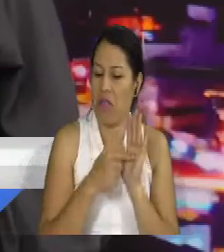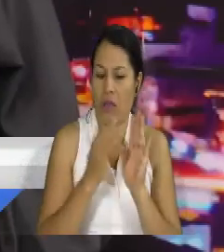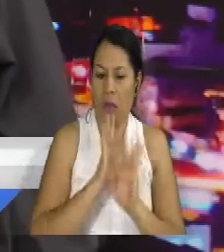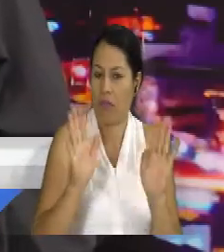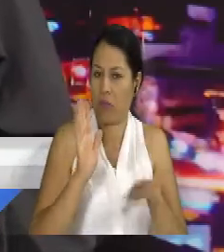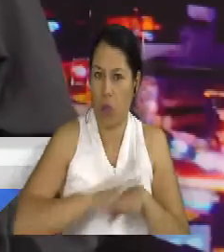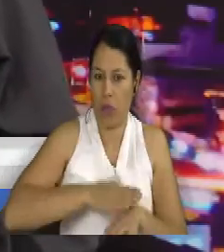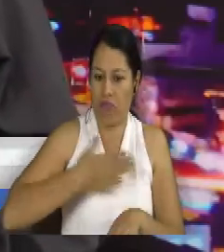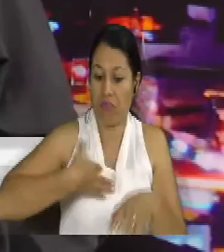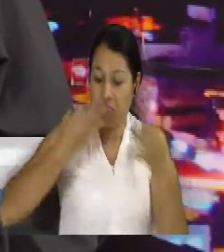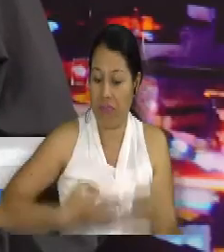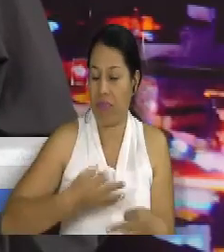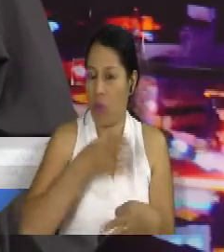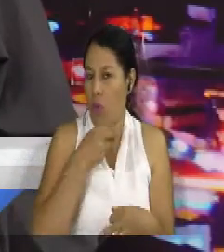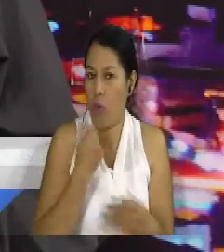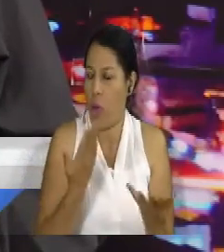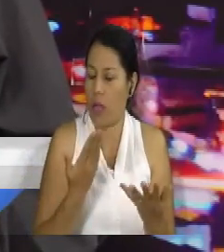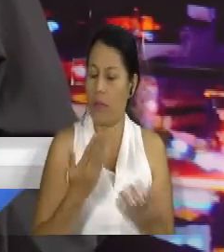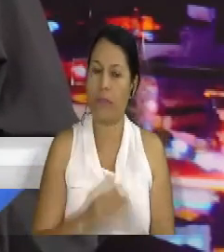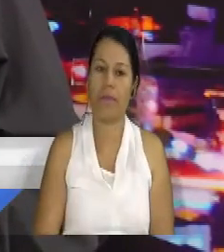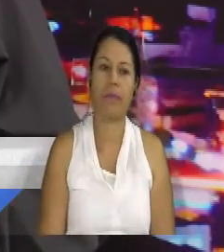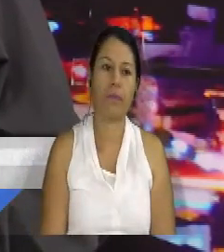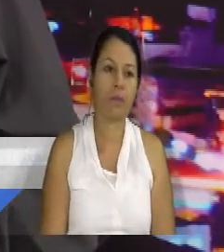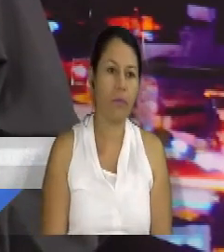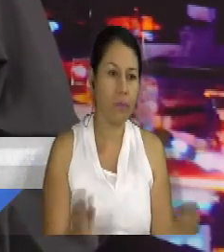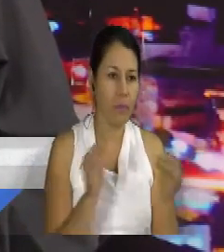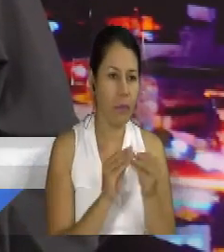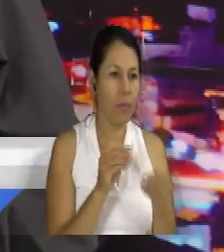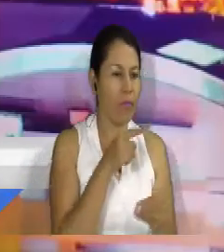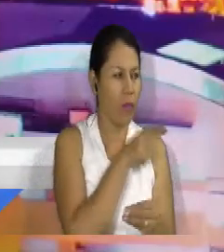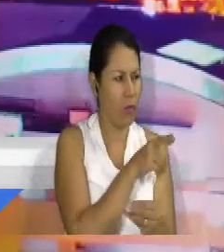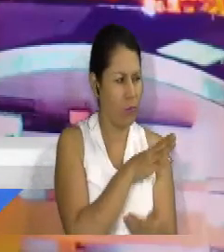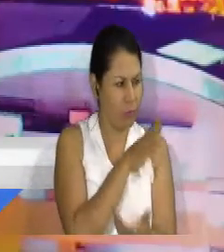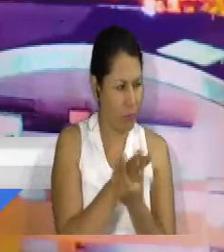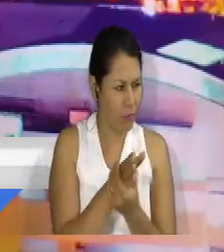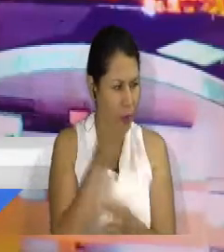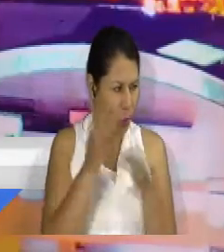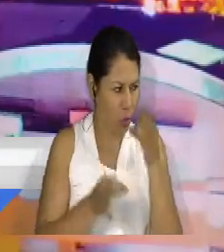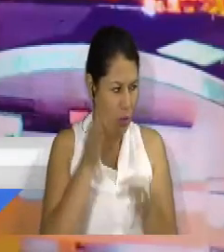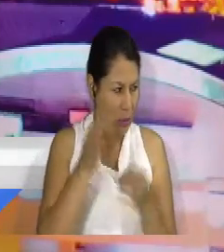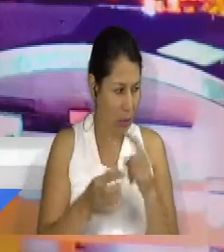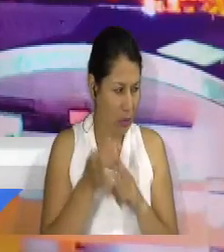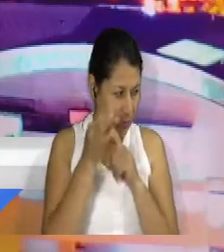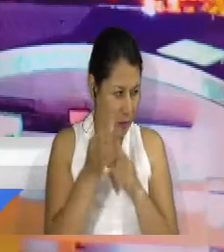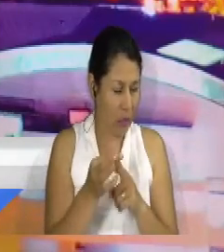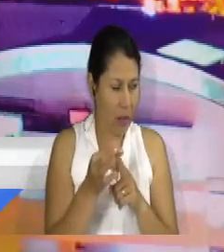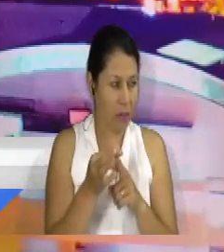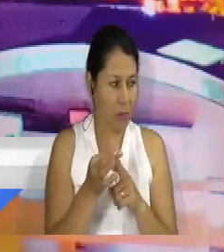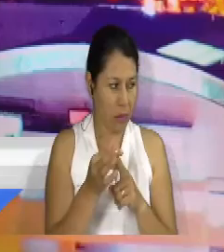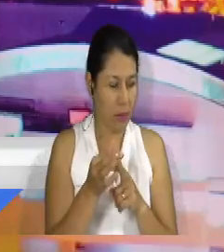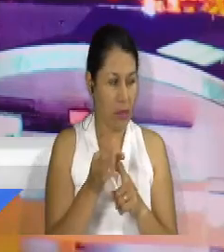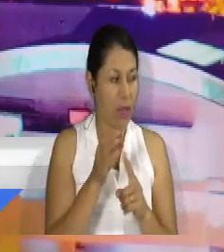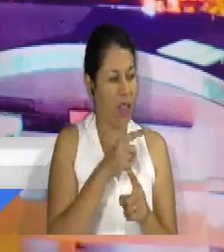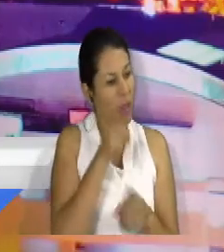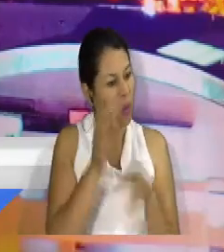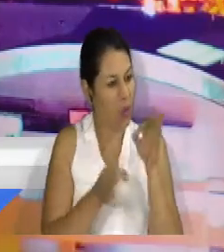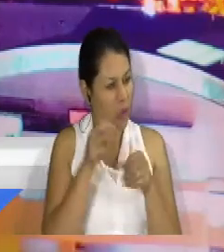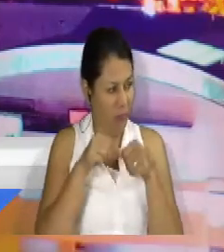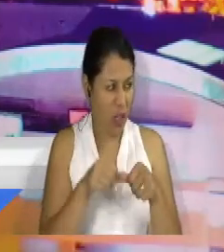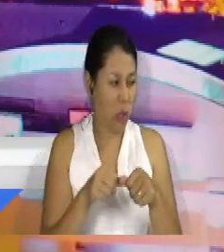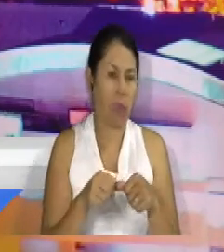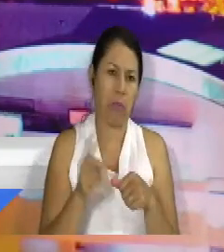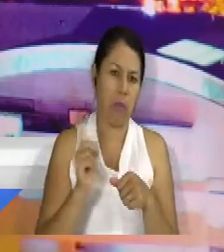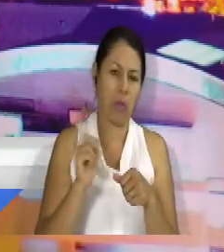acude a esta justicia especial, esa es una justicia transicional, ¿cierto? Desde luego. Usted sabe que la justicia transicional en todos los países del